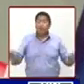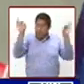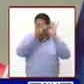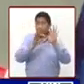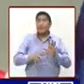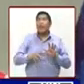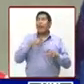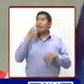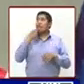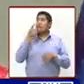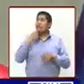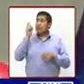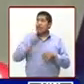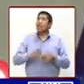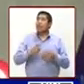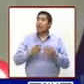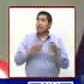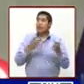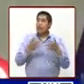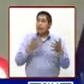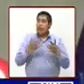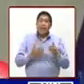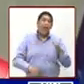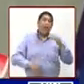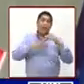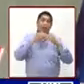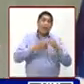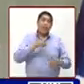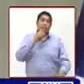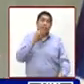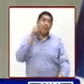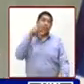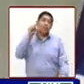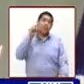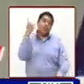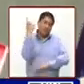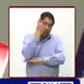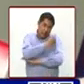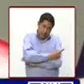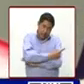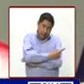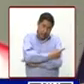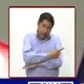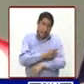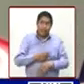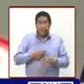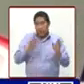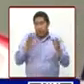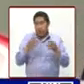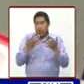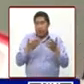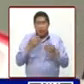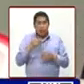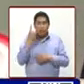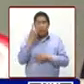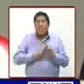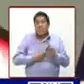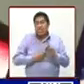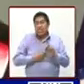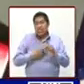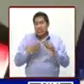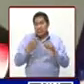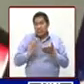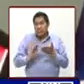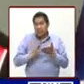importante, refiere que se debe tener hasta 120 días el Tribunal Supremo. Vea usted, aquí hay una diferencia de 30 días que nos van a